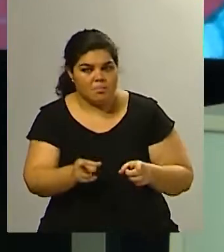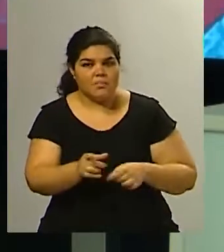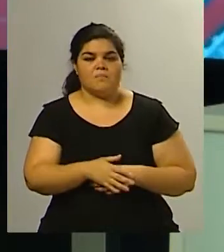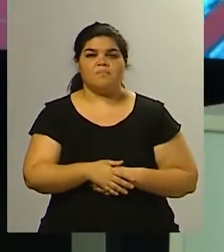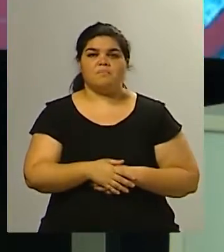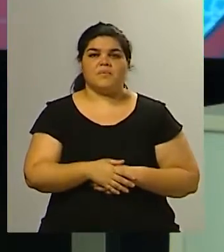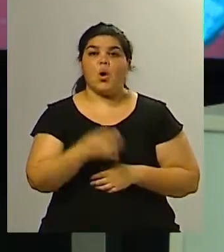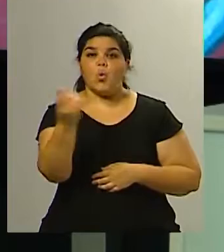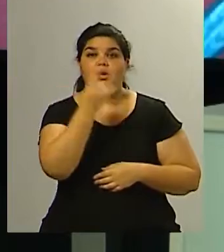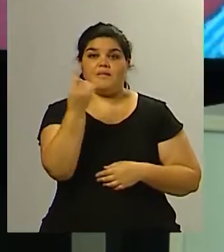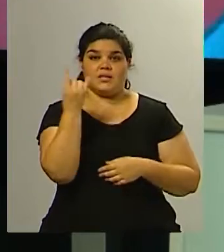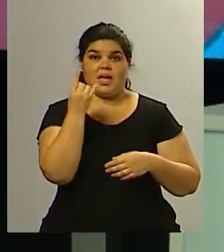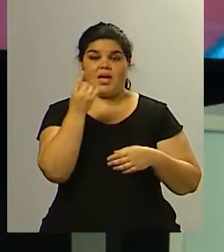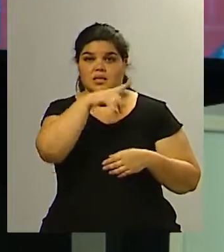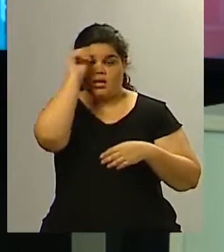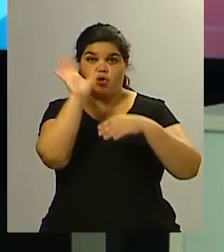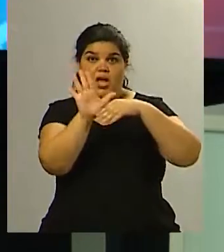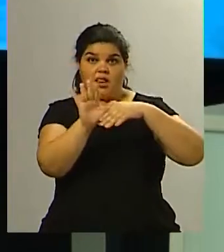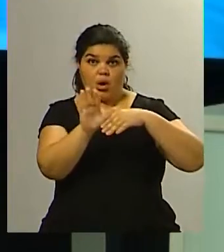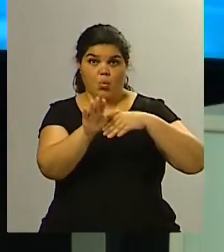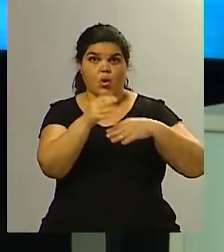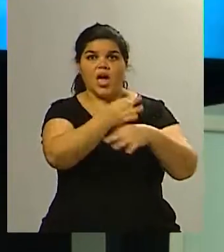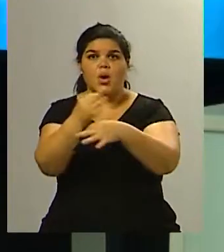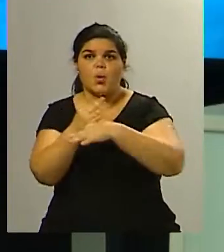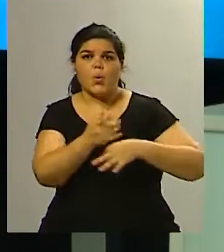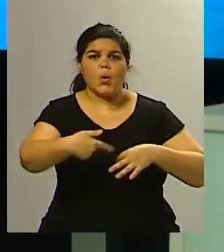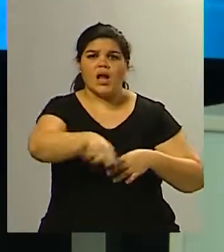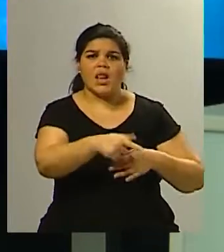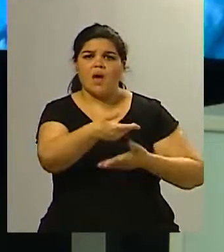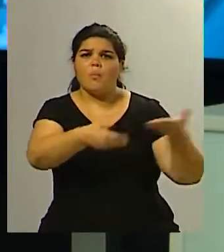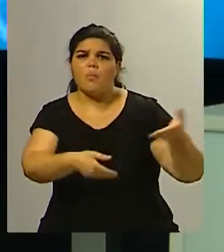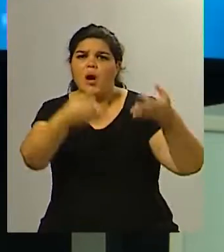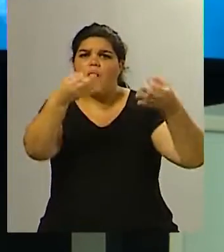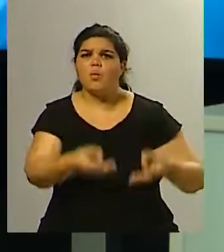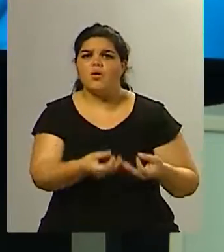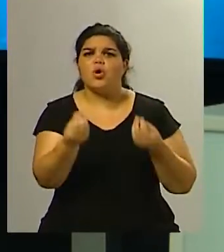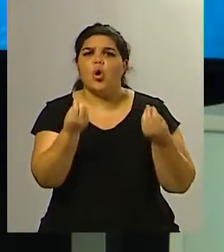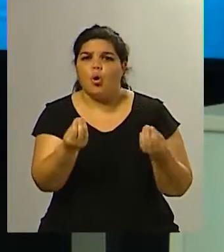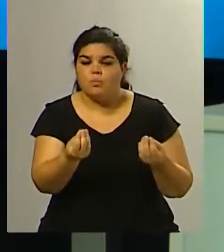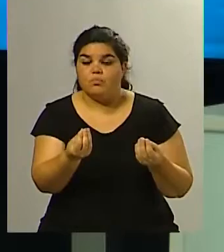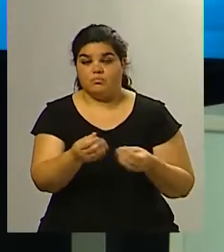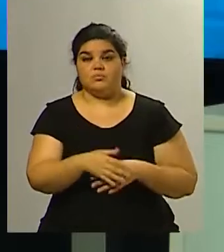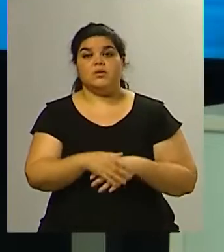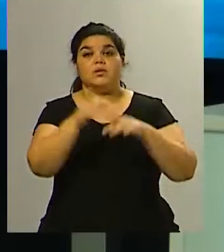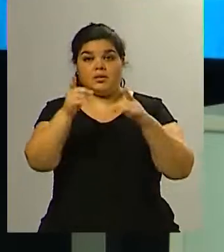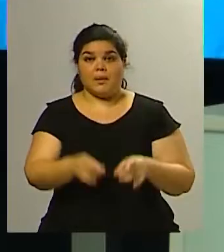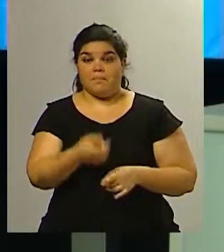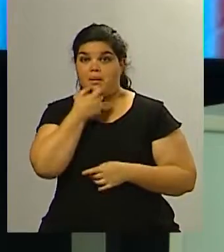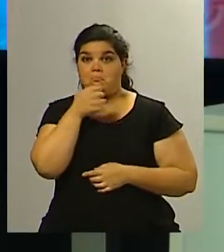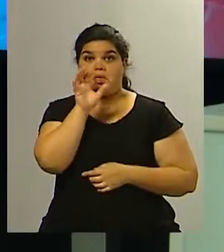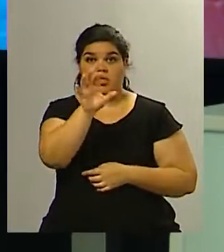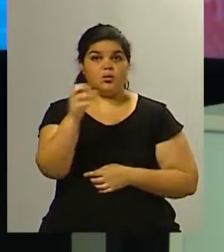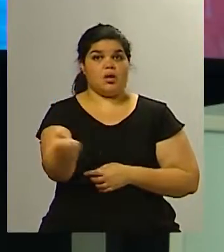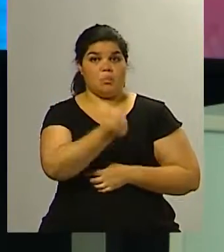los colegios de la Universidad Nacional de Cuyo. Es importante tener en cuenta que, por ejemplo, en el caso de la provincia de Mendoza, más